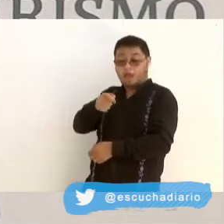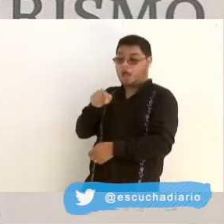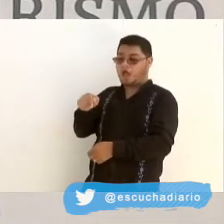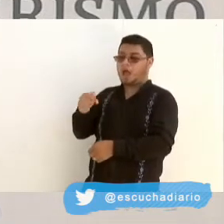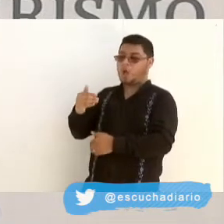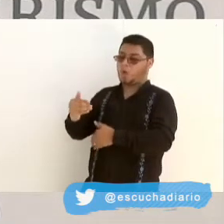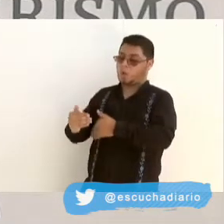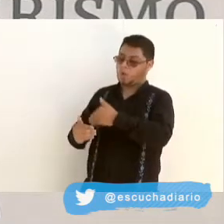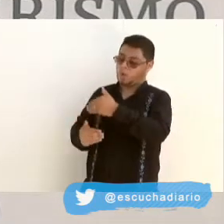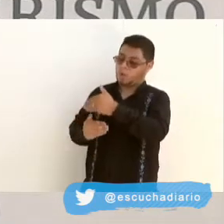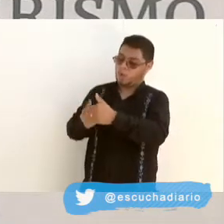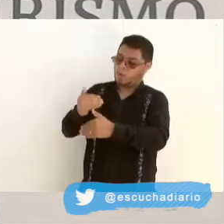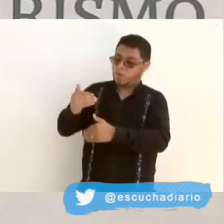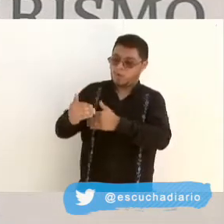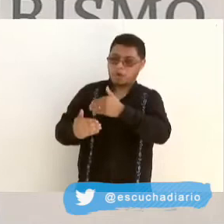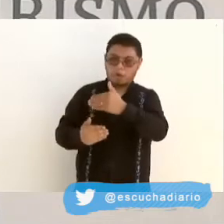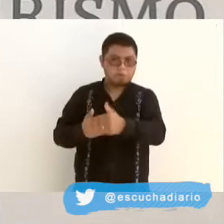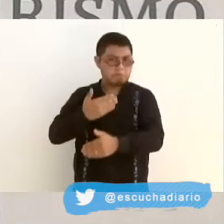hasta